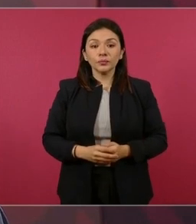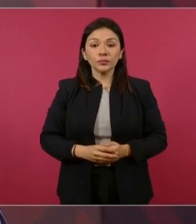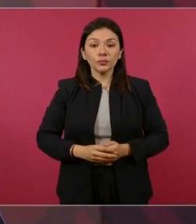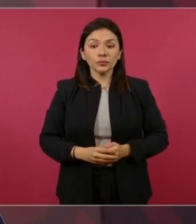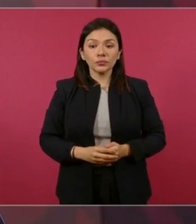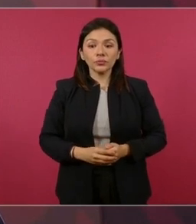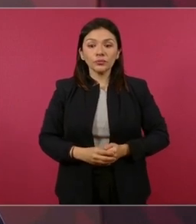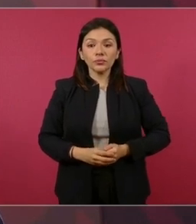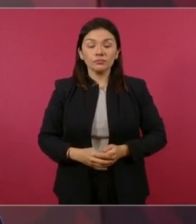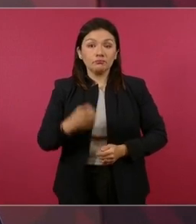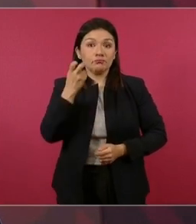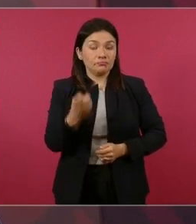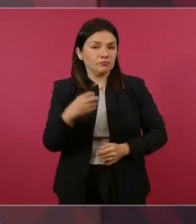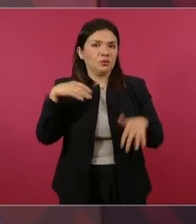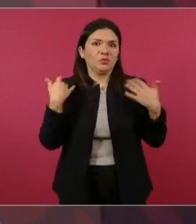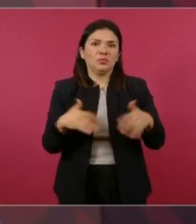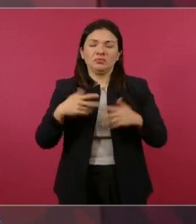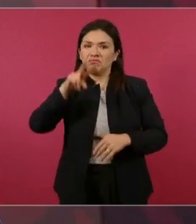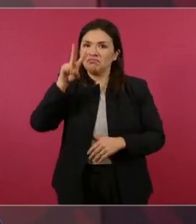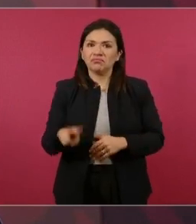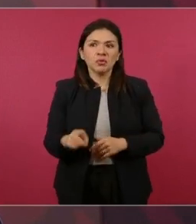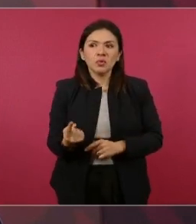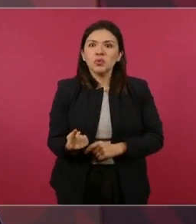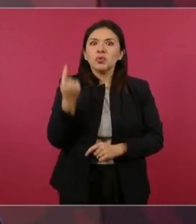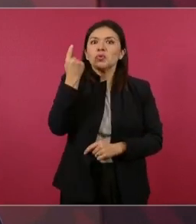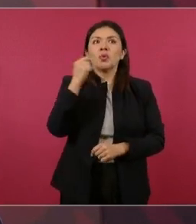Es realmente algo único en el mundo